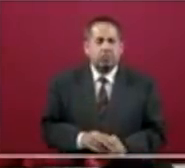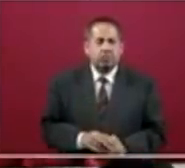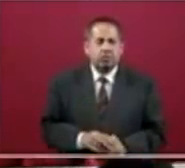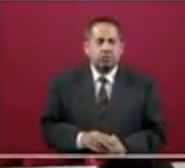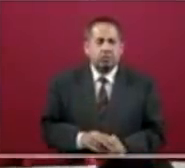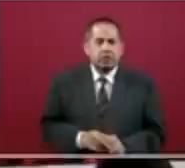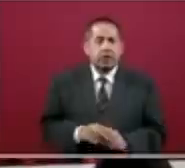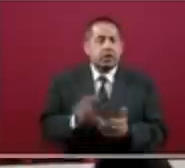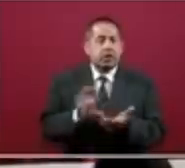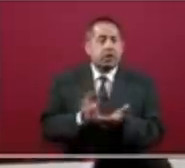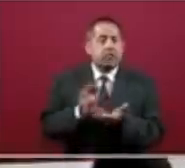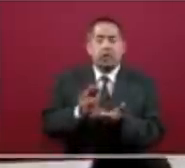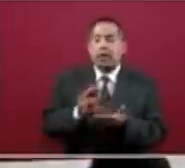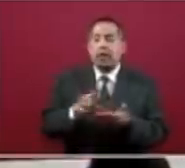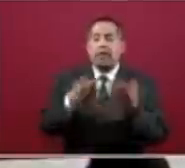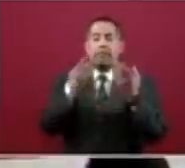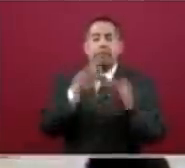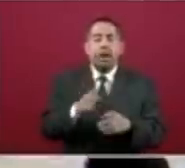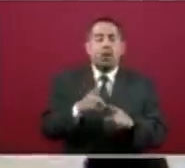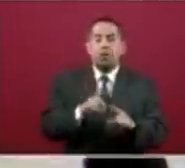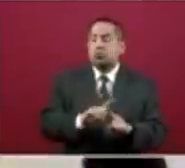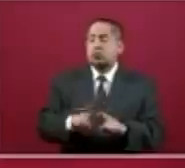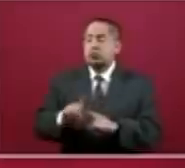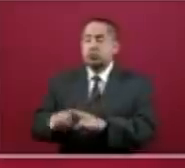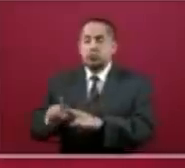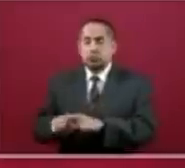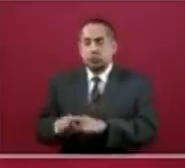se distribuyen los bancos,